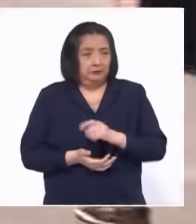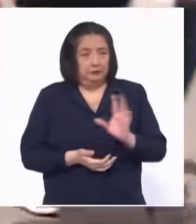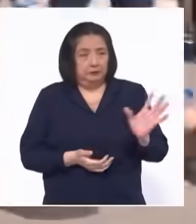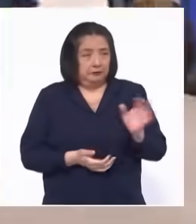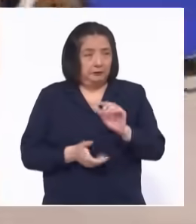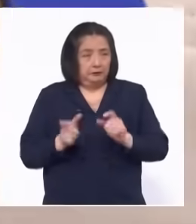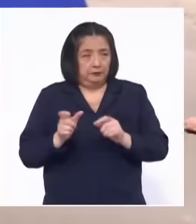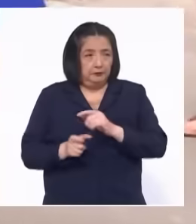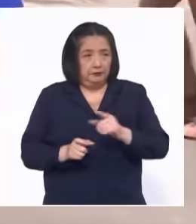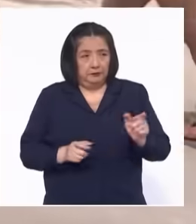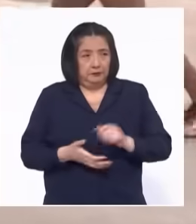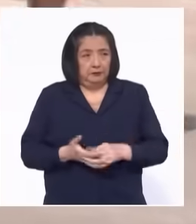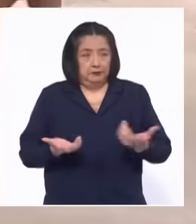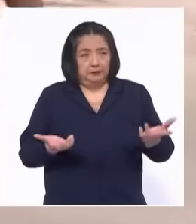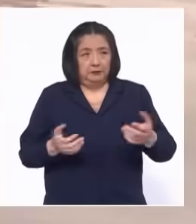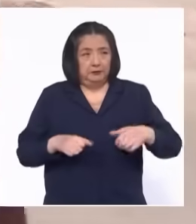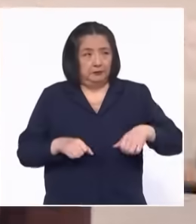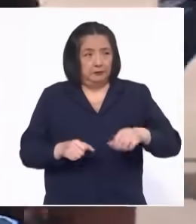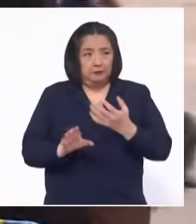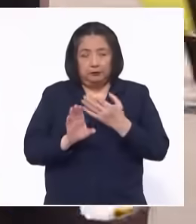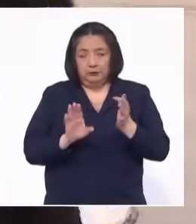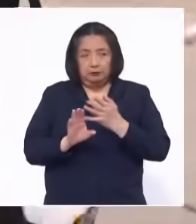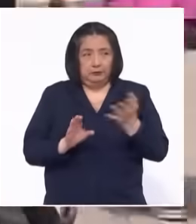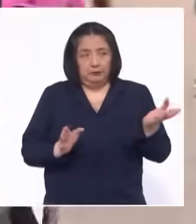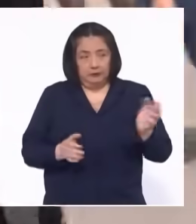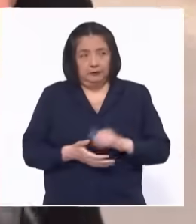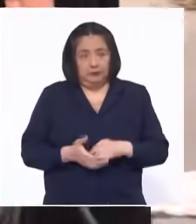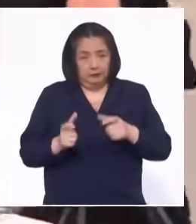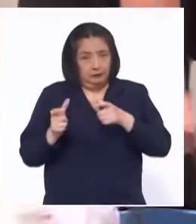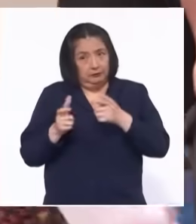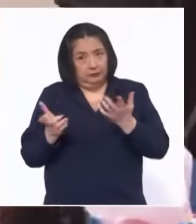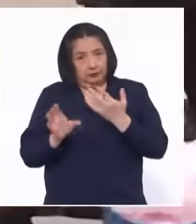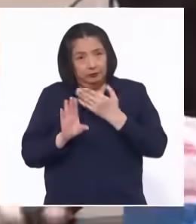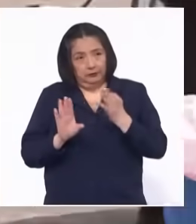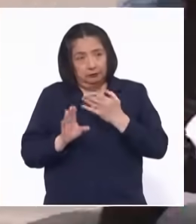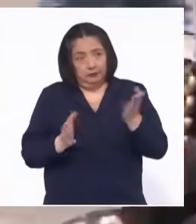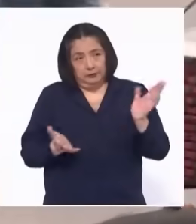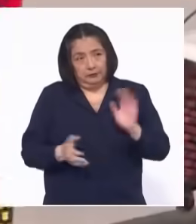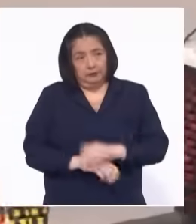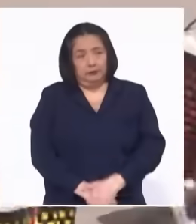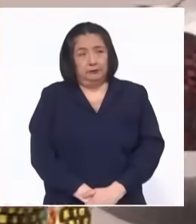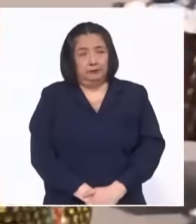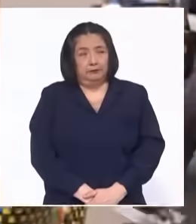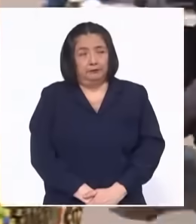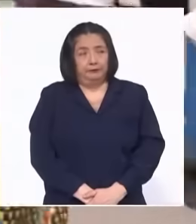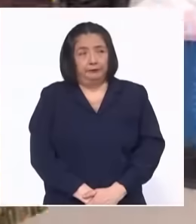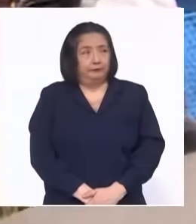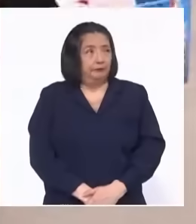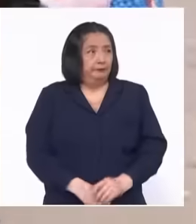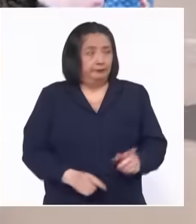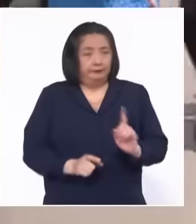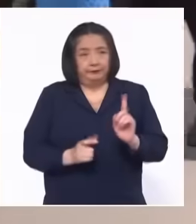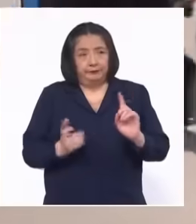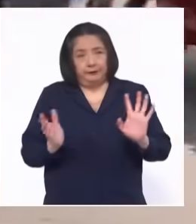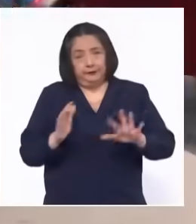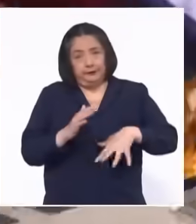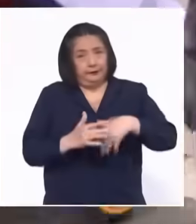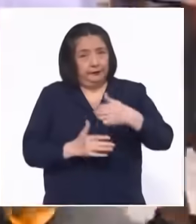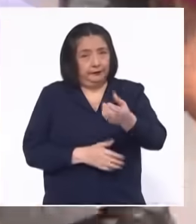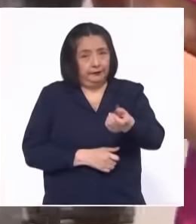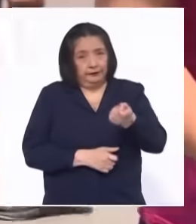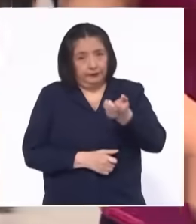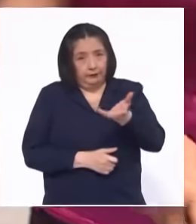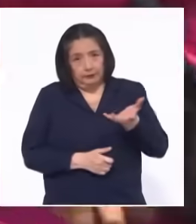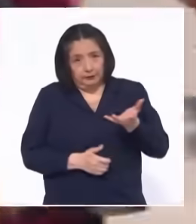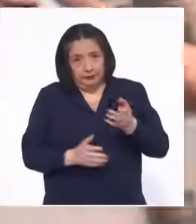estas personas, estos carritos han entrado por las puertas. Y este es el control de puertas. Estos, por ejemplo, no saldrían de algún almacén ni nada.